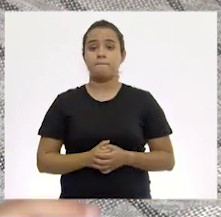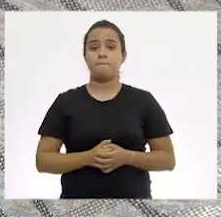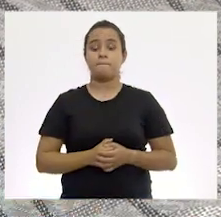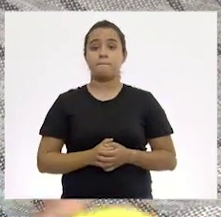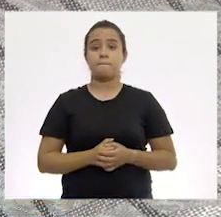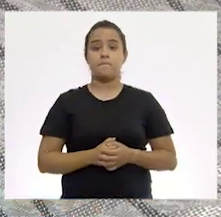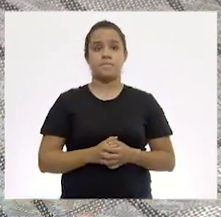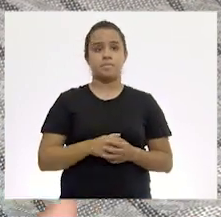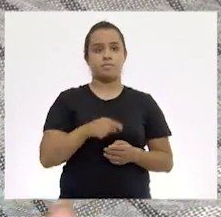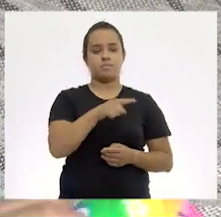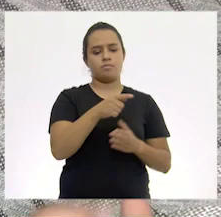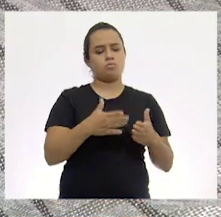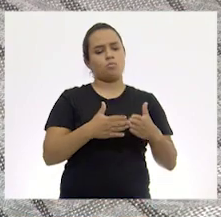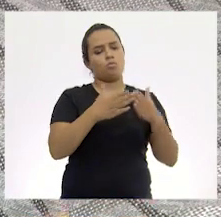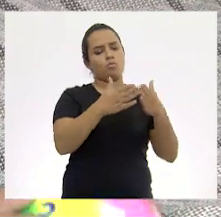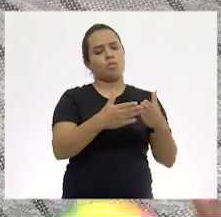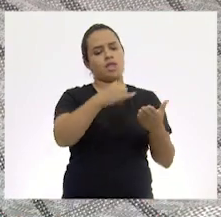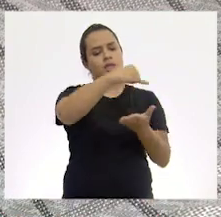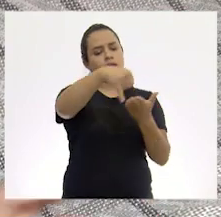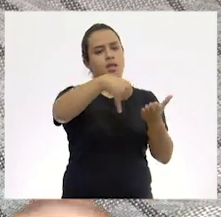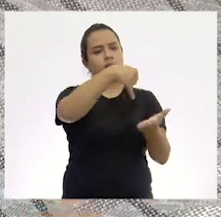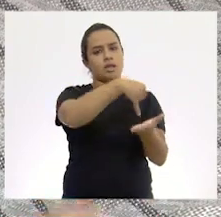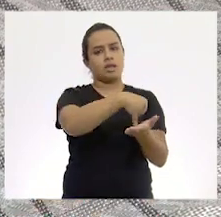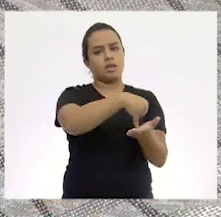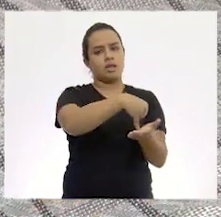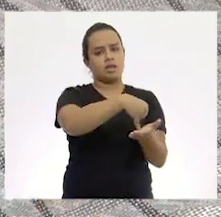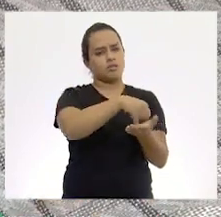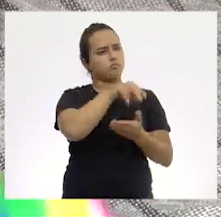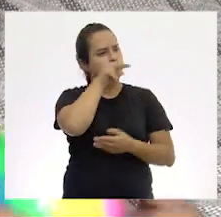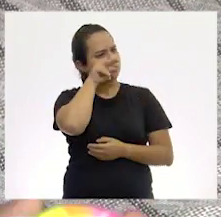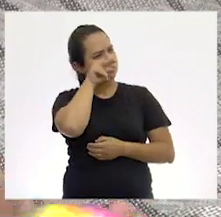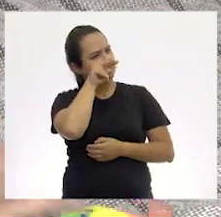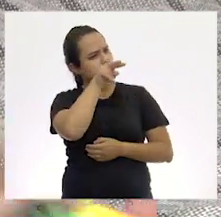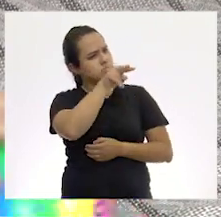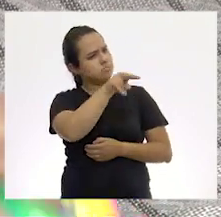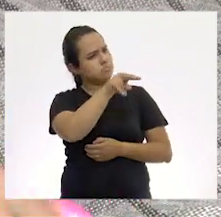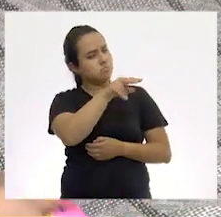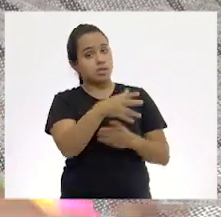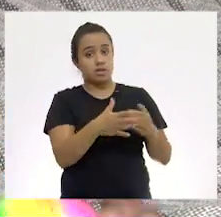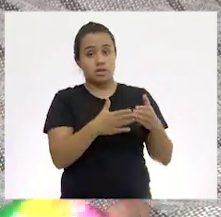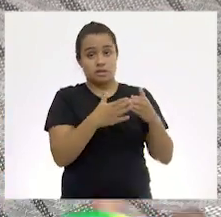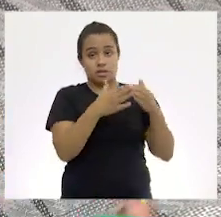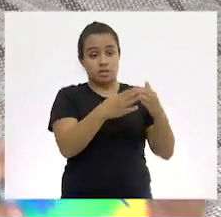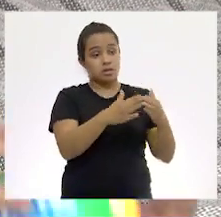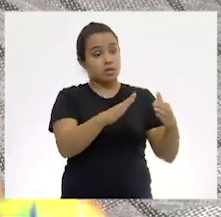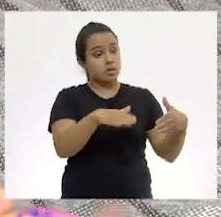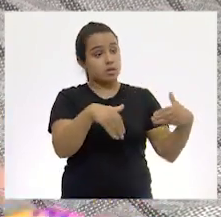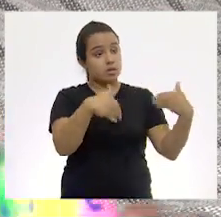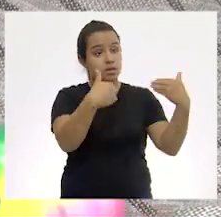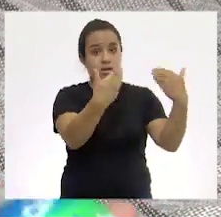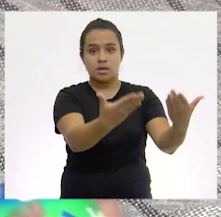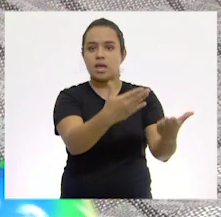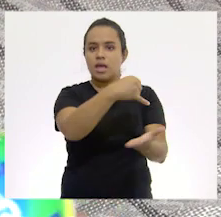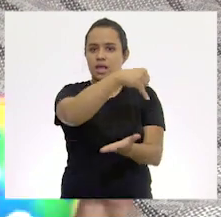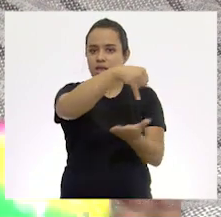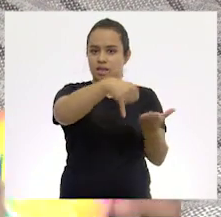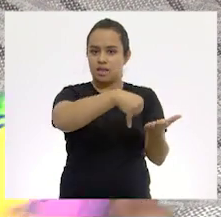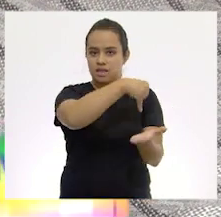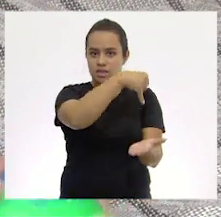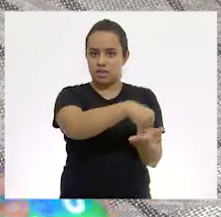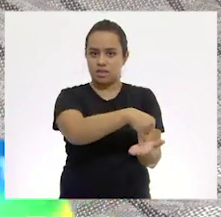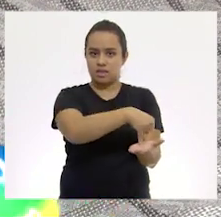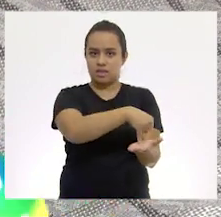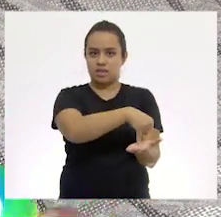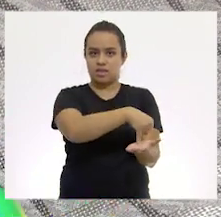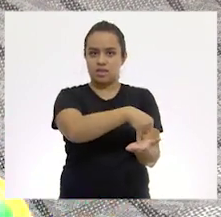Entonces se fue a una isla, pero estaba perdido. Entonces llegaron a una isla, que